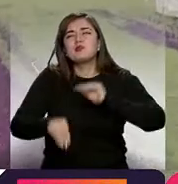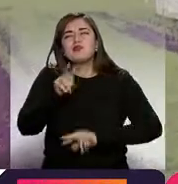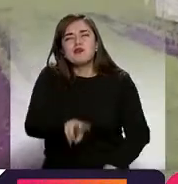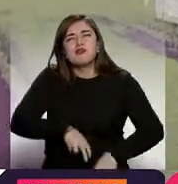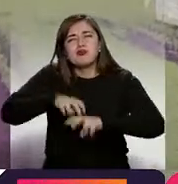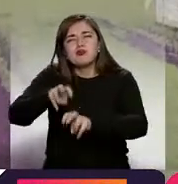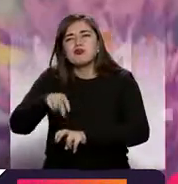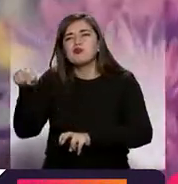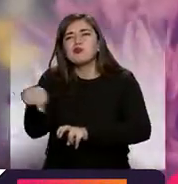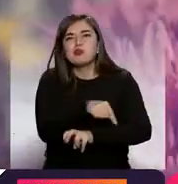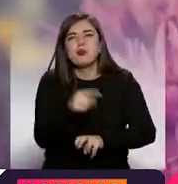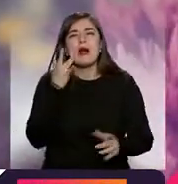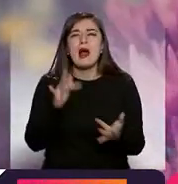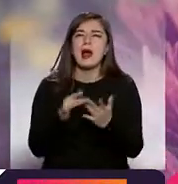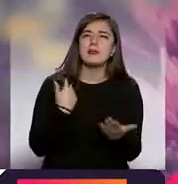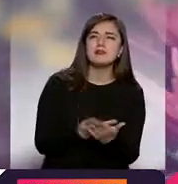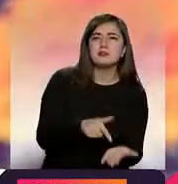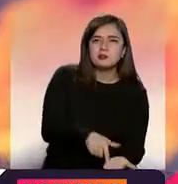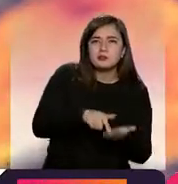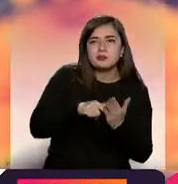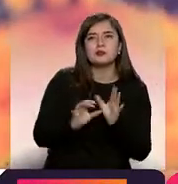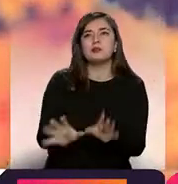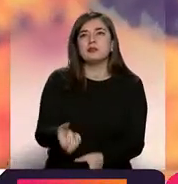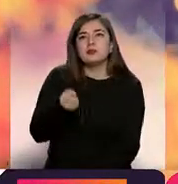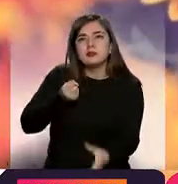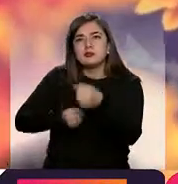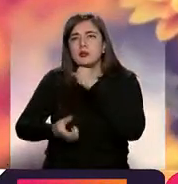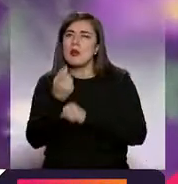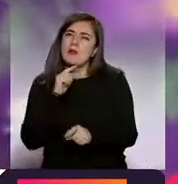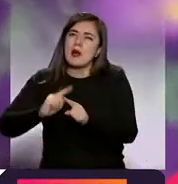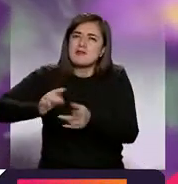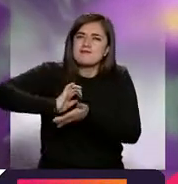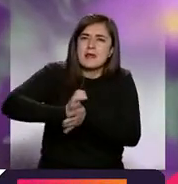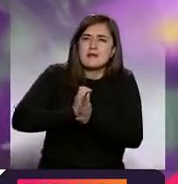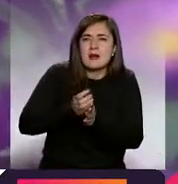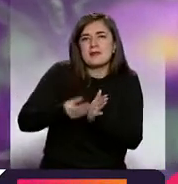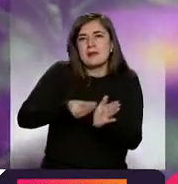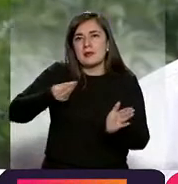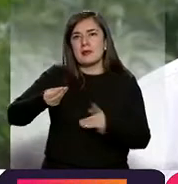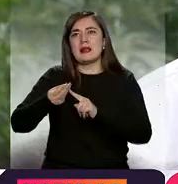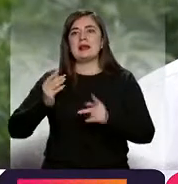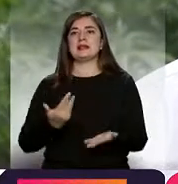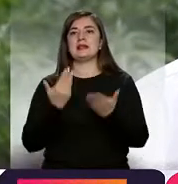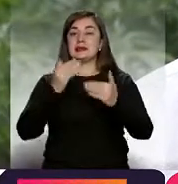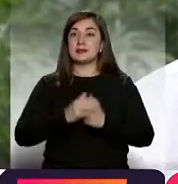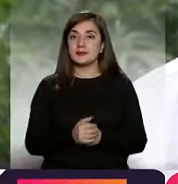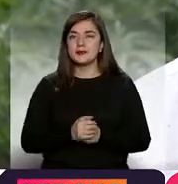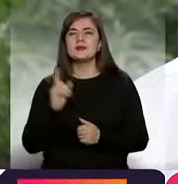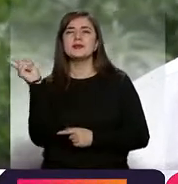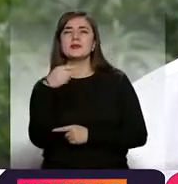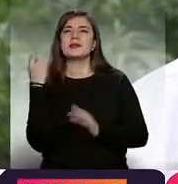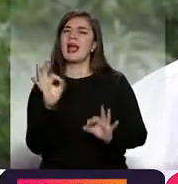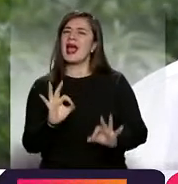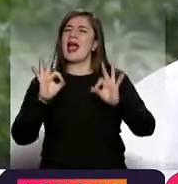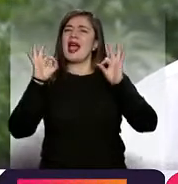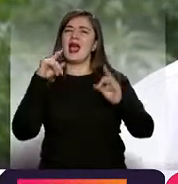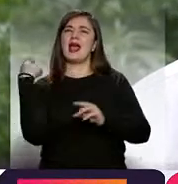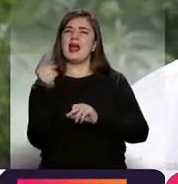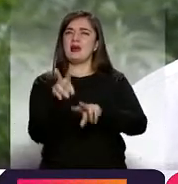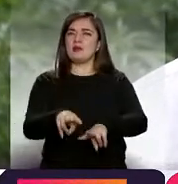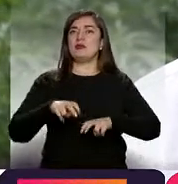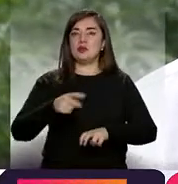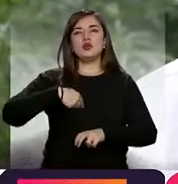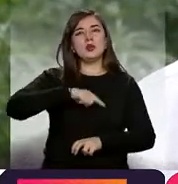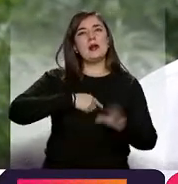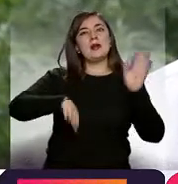buenas prácticas agrícolas y de extracción de los componentes de la planta. Los estándares de calidad en cultivo a los que nos